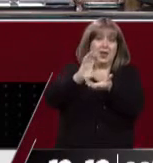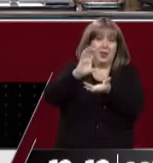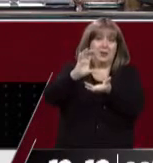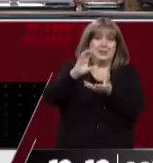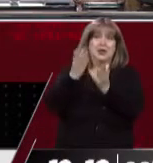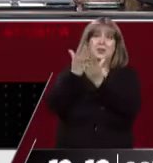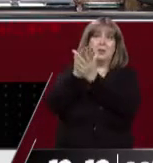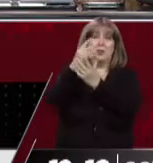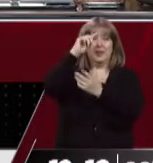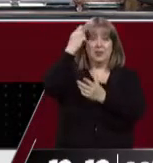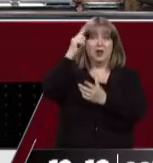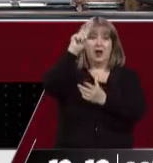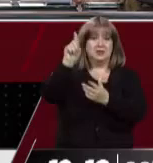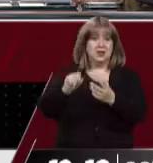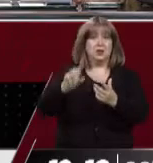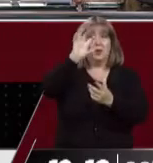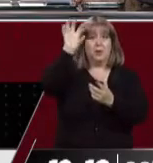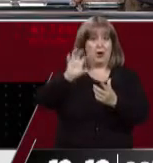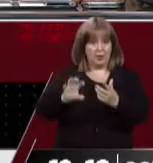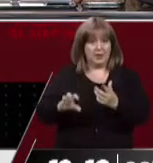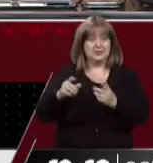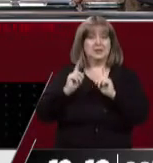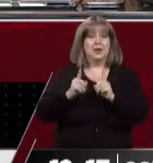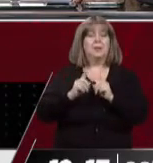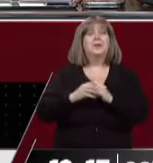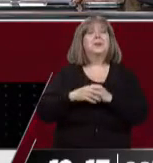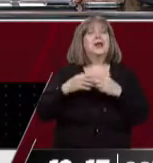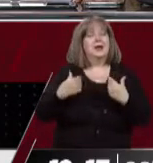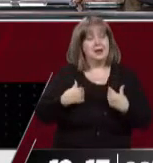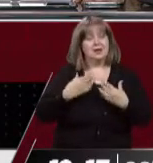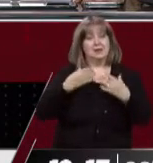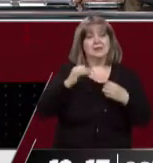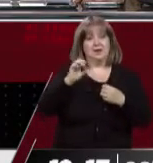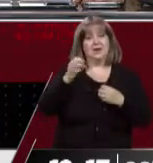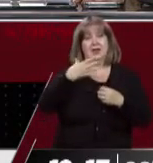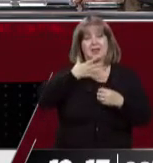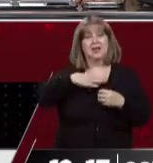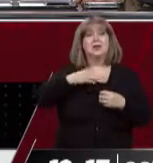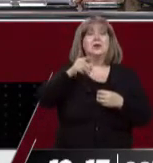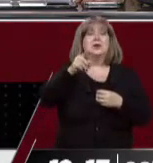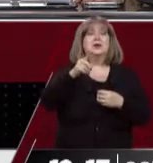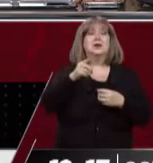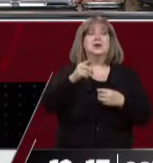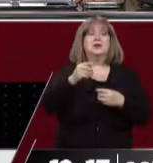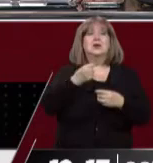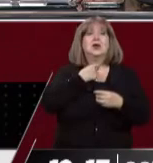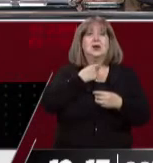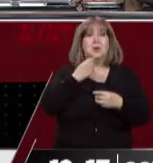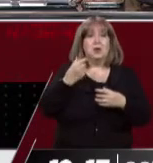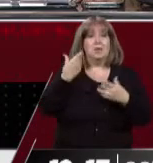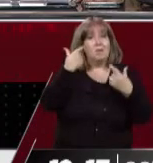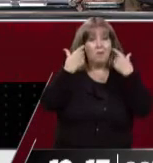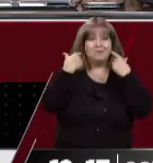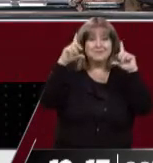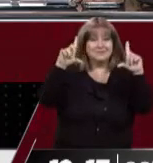nacional. Bueno, vamos a hacer todo lo posible, por eso también queríamos que la gente los escuchara a ustedes, también los viera cómo está Ben y también contar también cómo